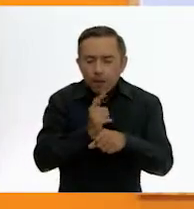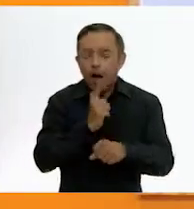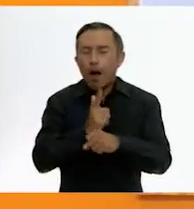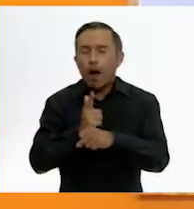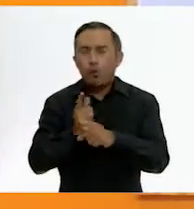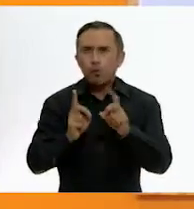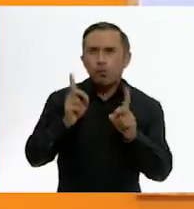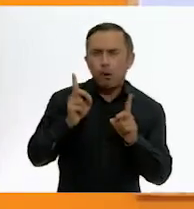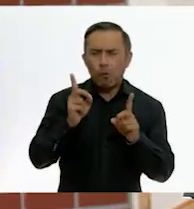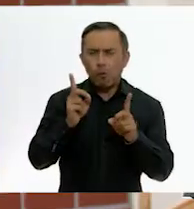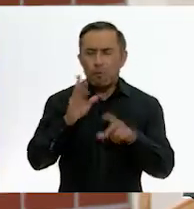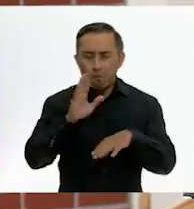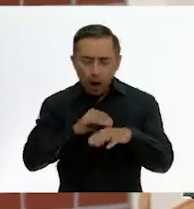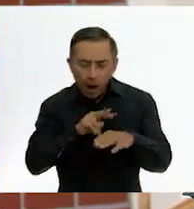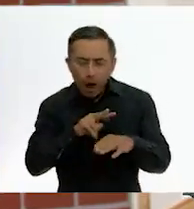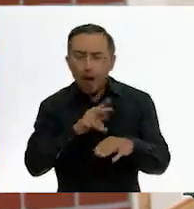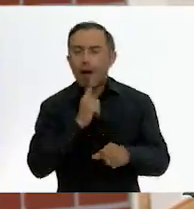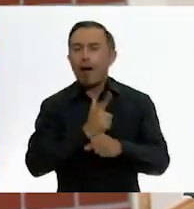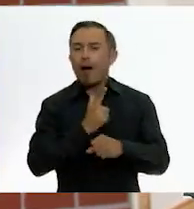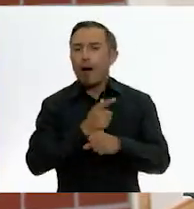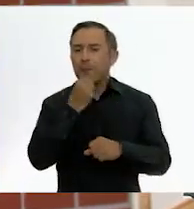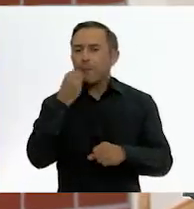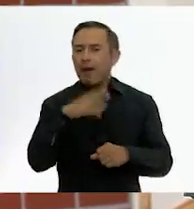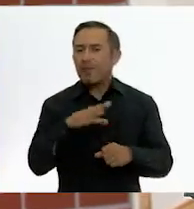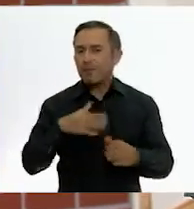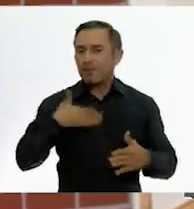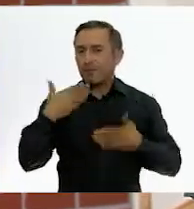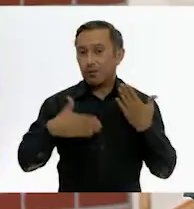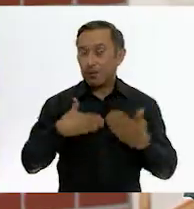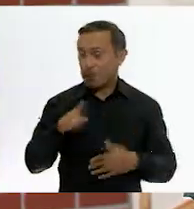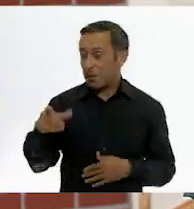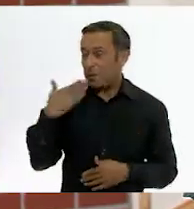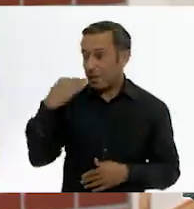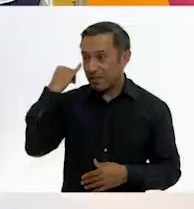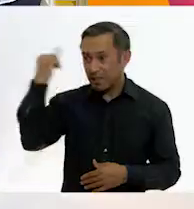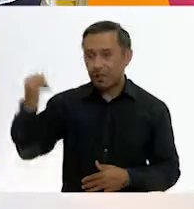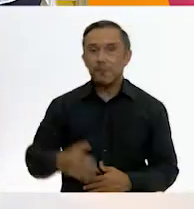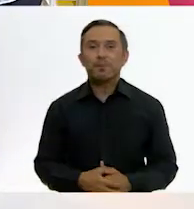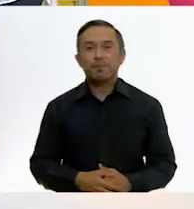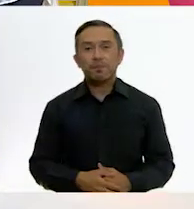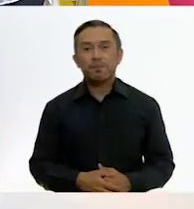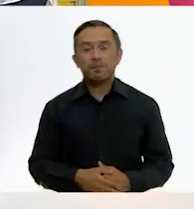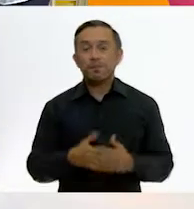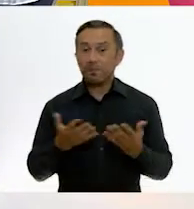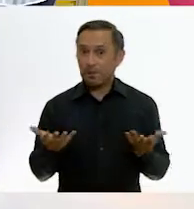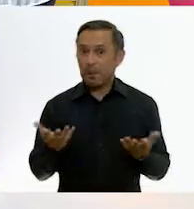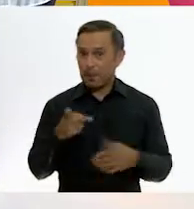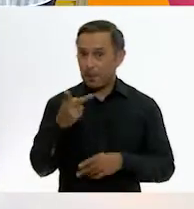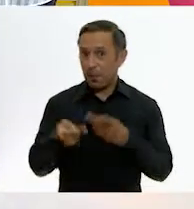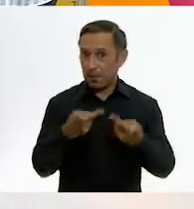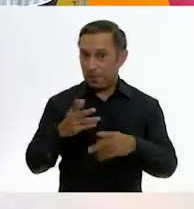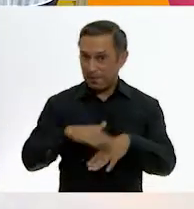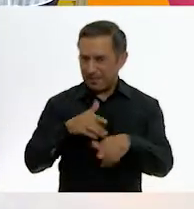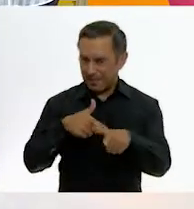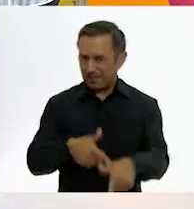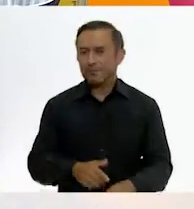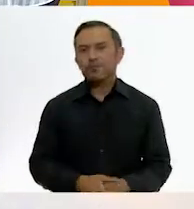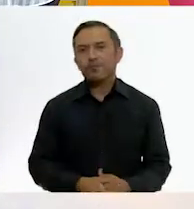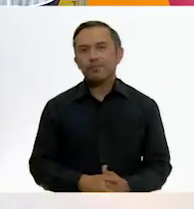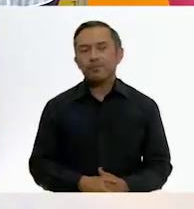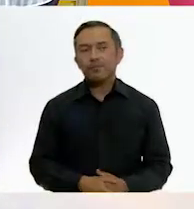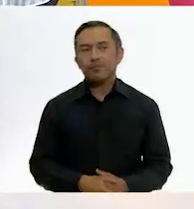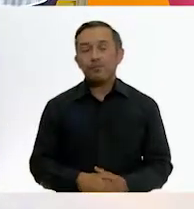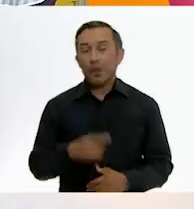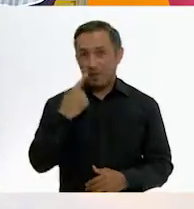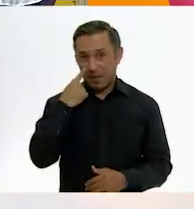todavía más excelente idea amaría pues bueno sigamos con esto de las preguntas qué les parece si